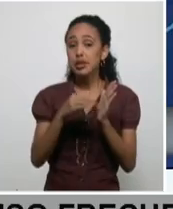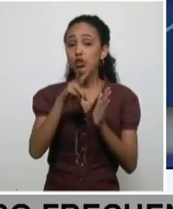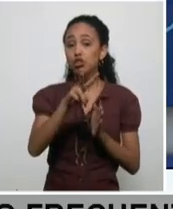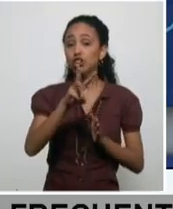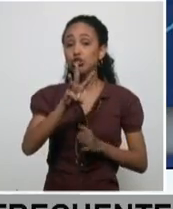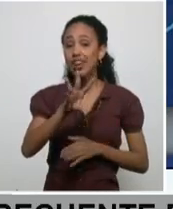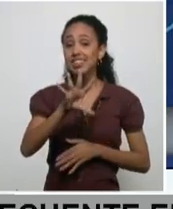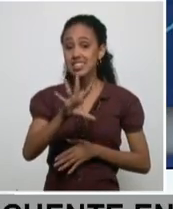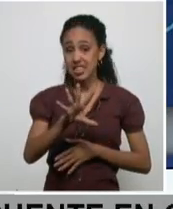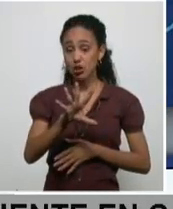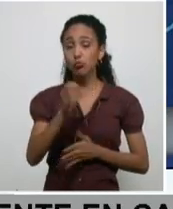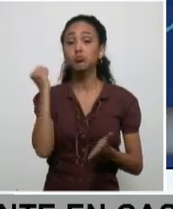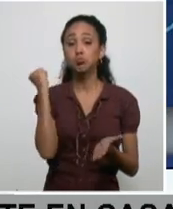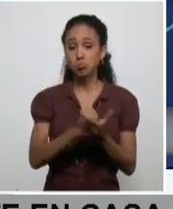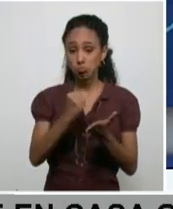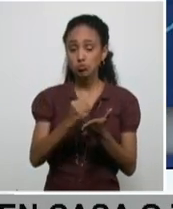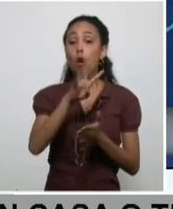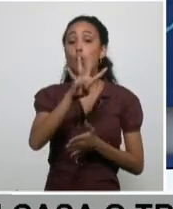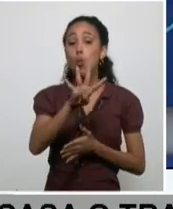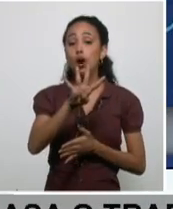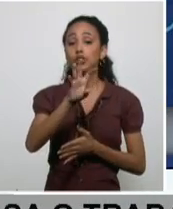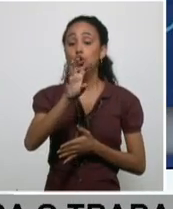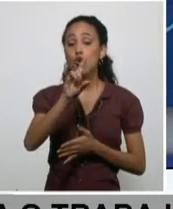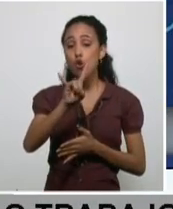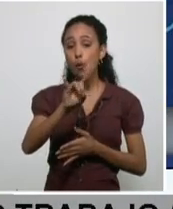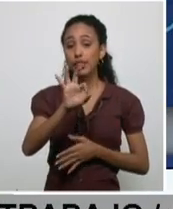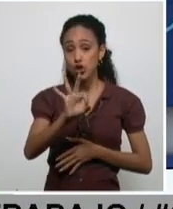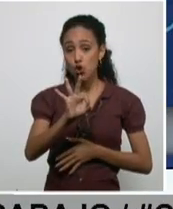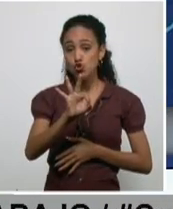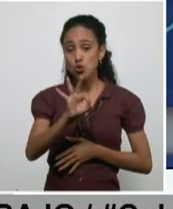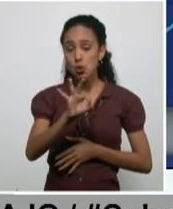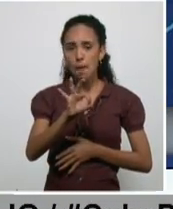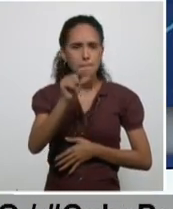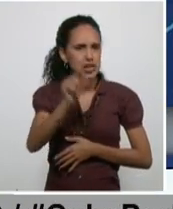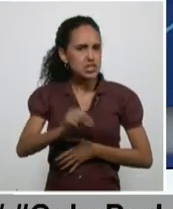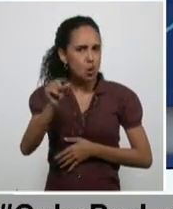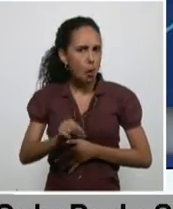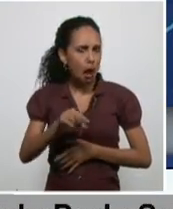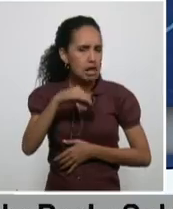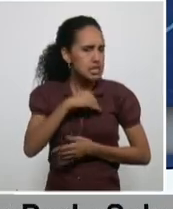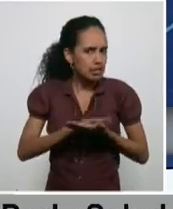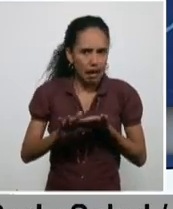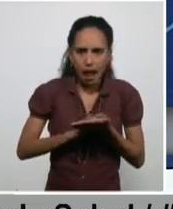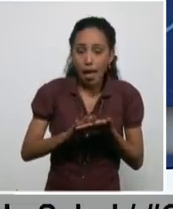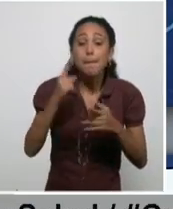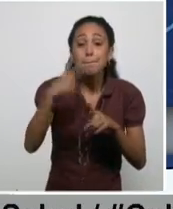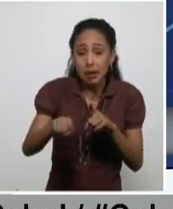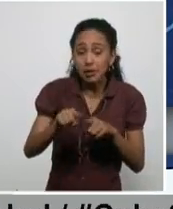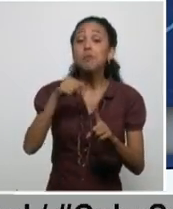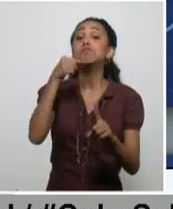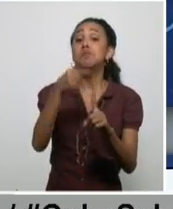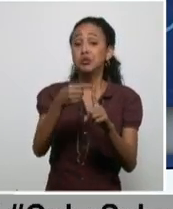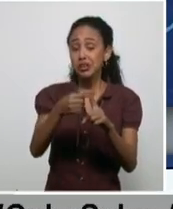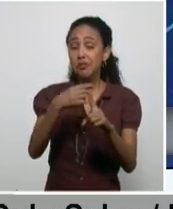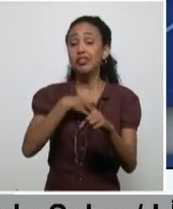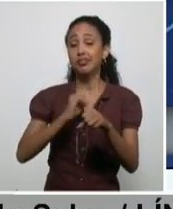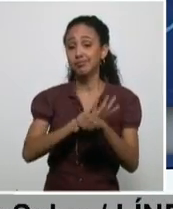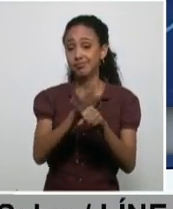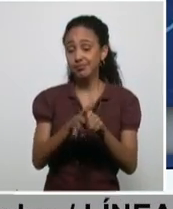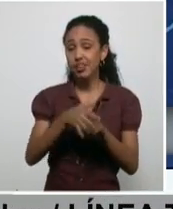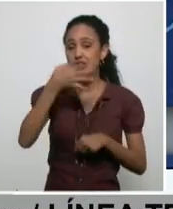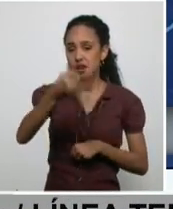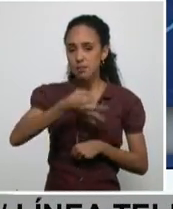1.235 casos confirmados, 498 son personas asintomáticas, y se refirió al grupo de